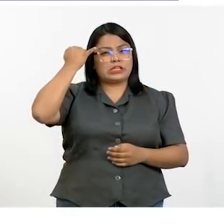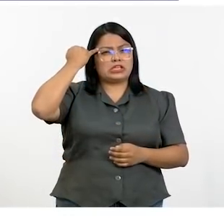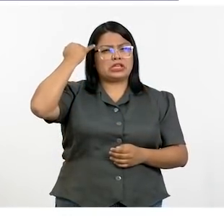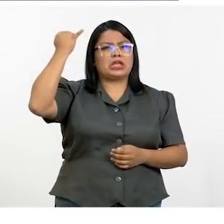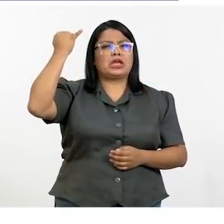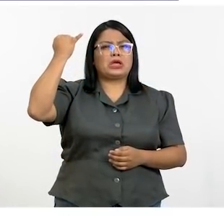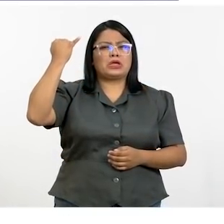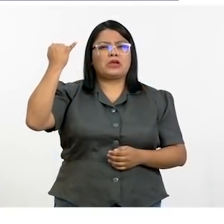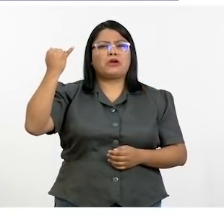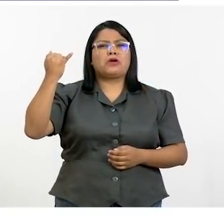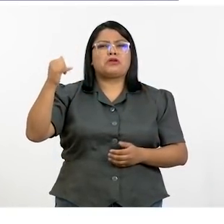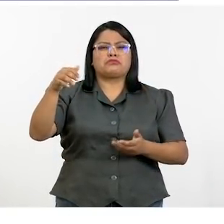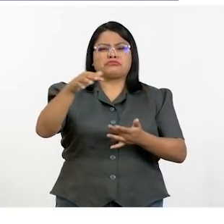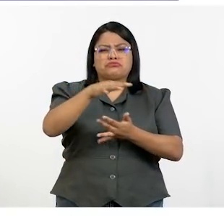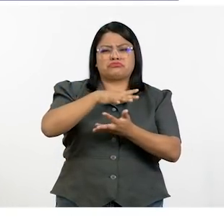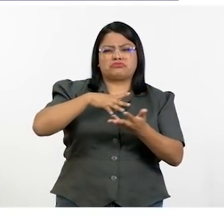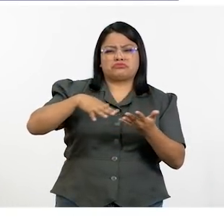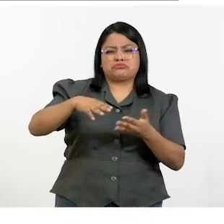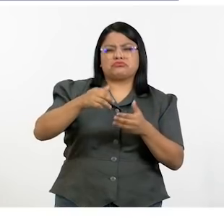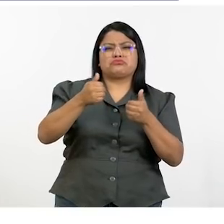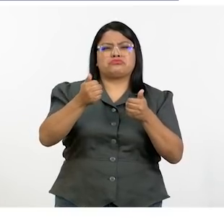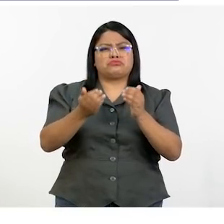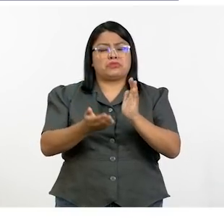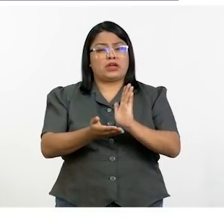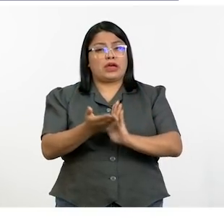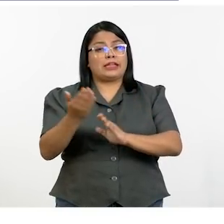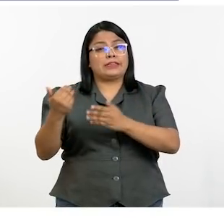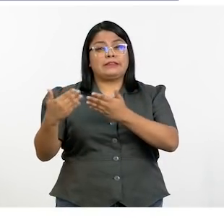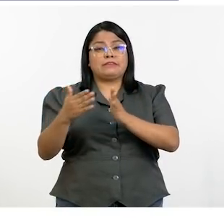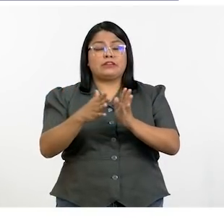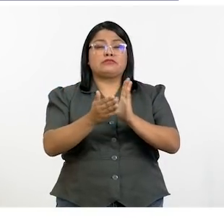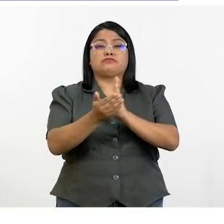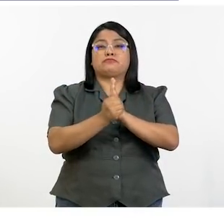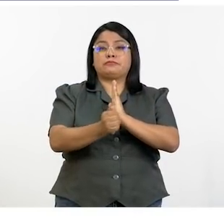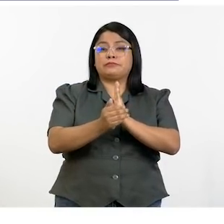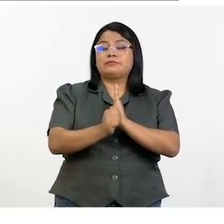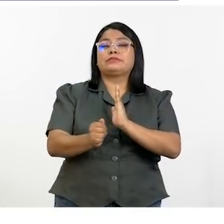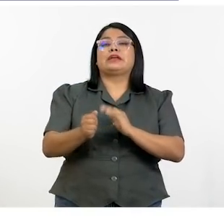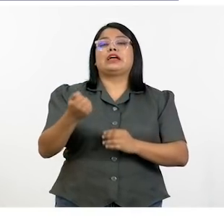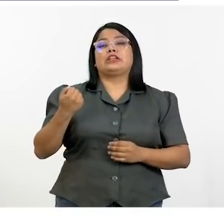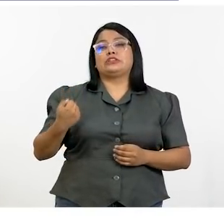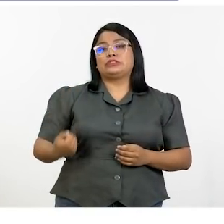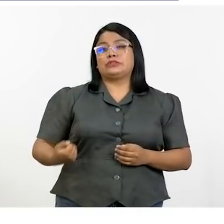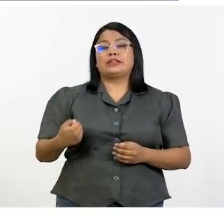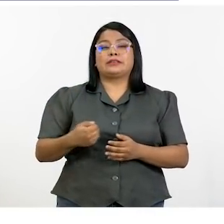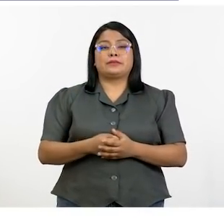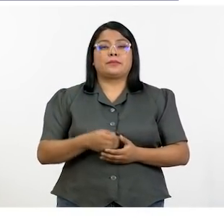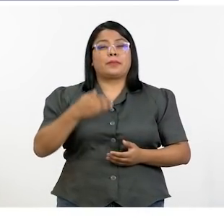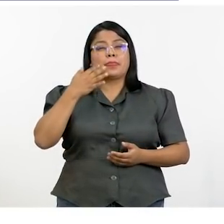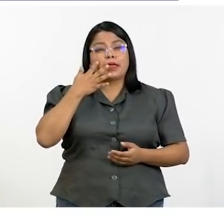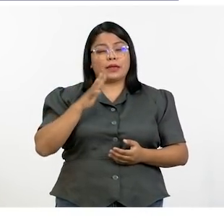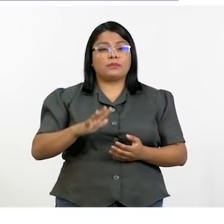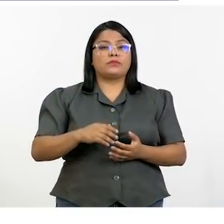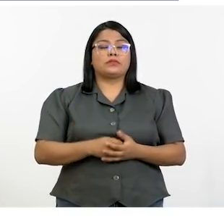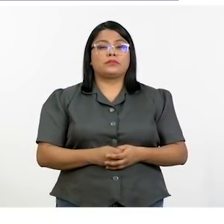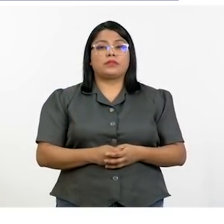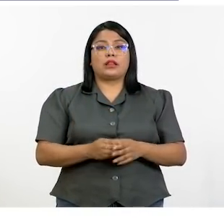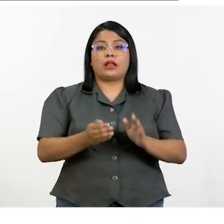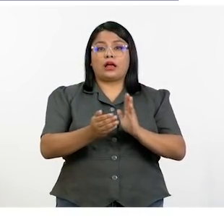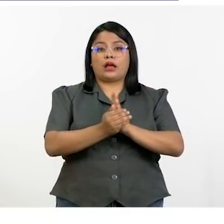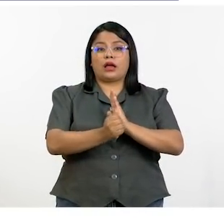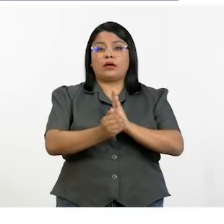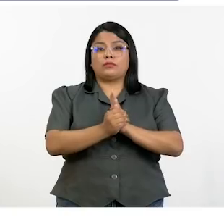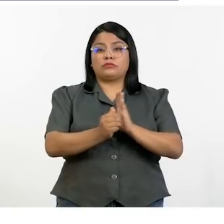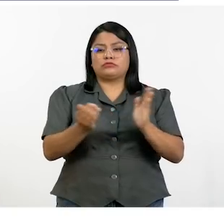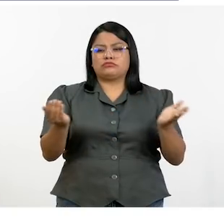para generar un ambiente que propicie el desarrollo de diferentes habilidades en el estudiantado. Por ejemplo,